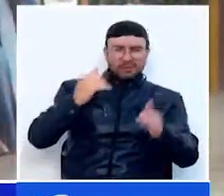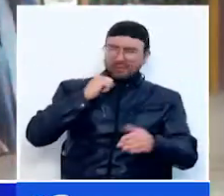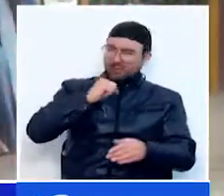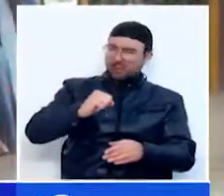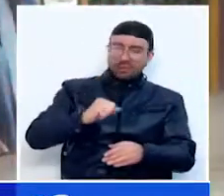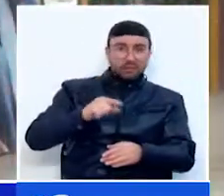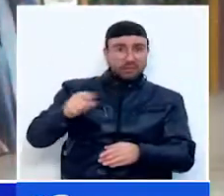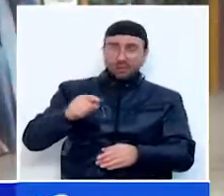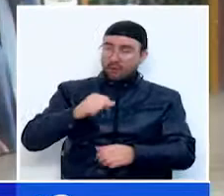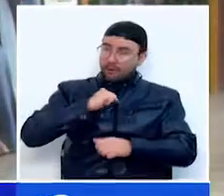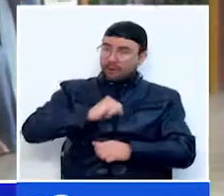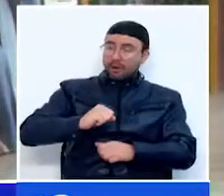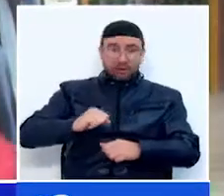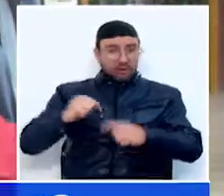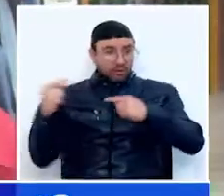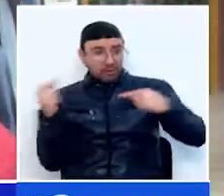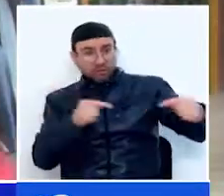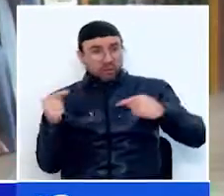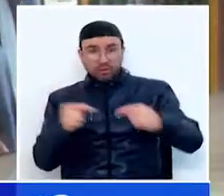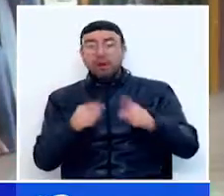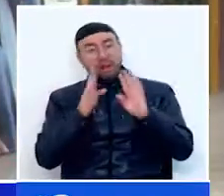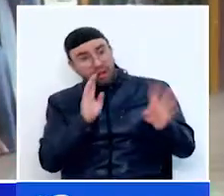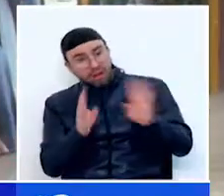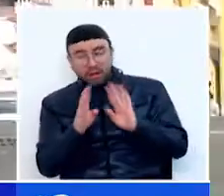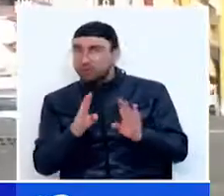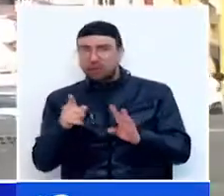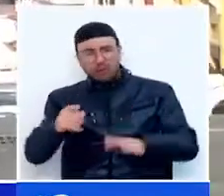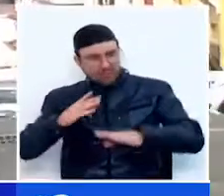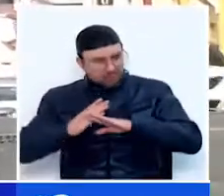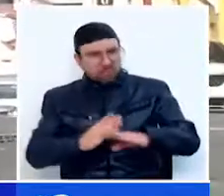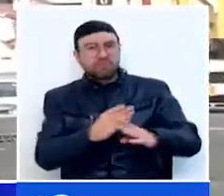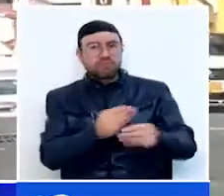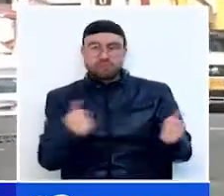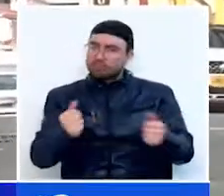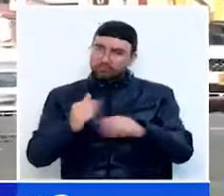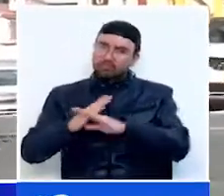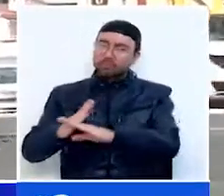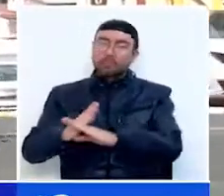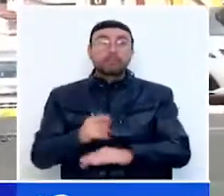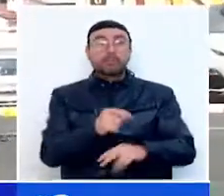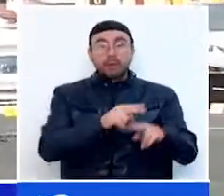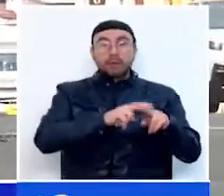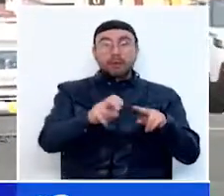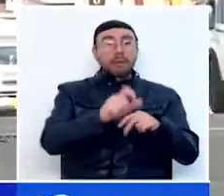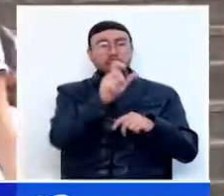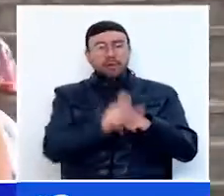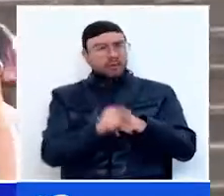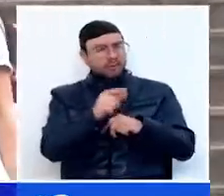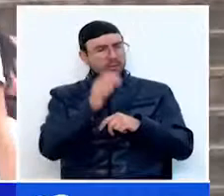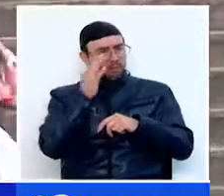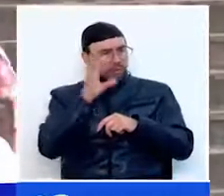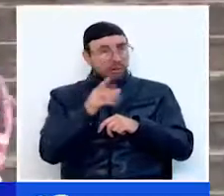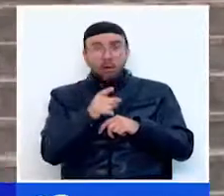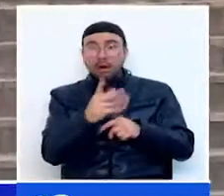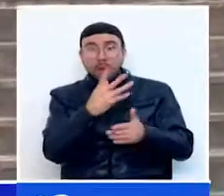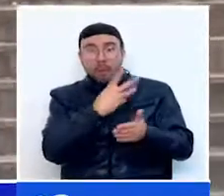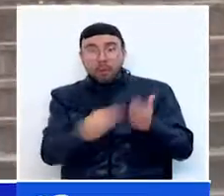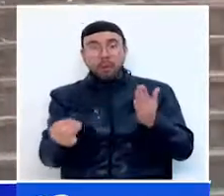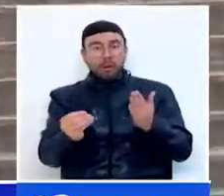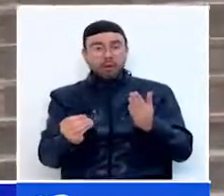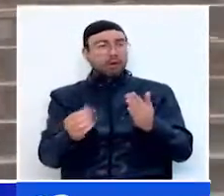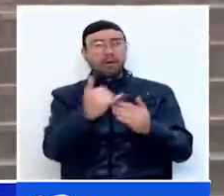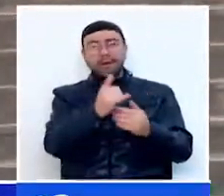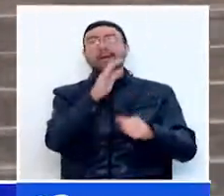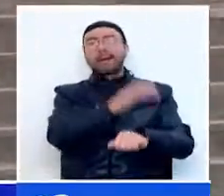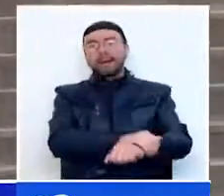es una fuerza que no está para dialogar, es una fuerza que está para reprimir. En Manizales, una persona que presuntamente estaba desaparecida resultó